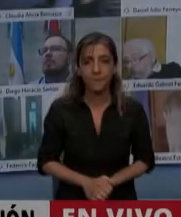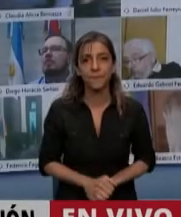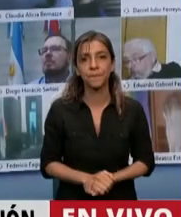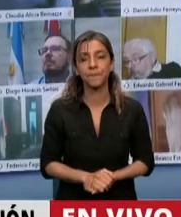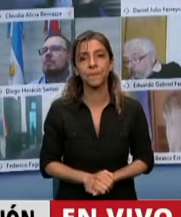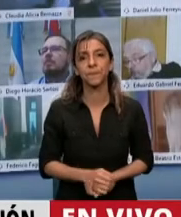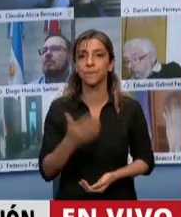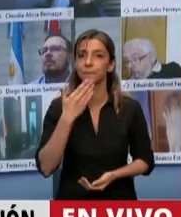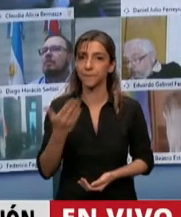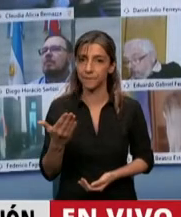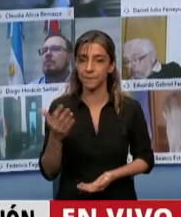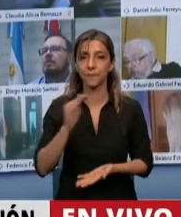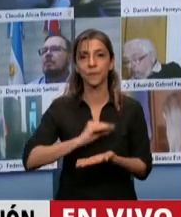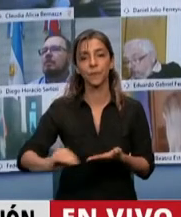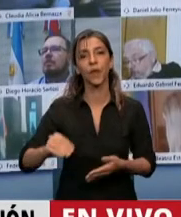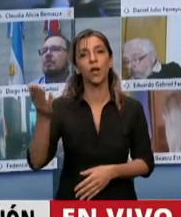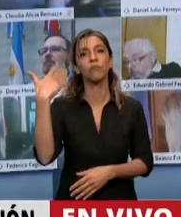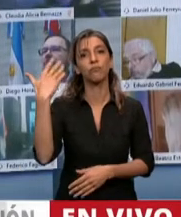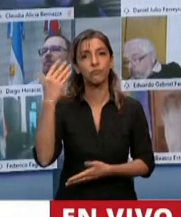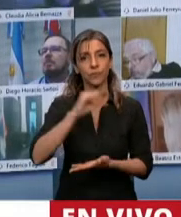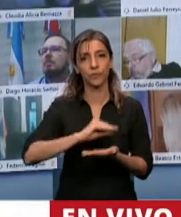Tiene la palabra el diputado Germán Martínez.